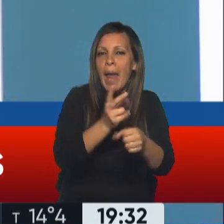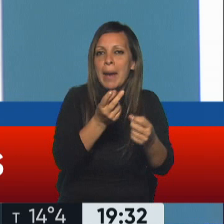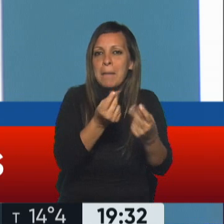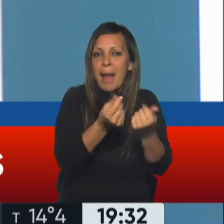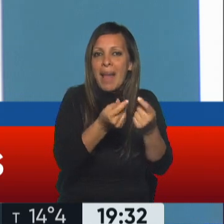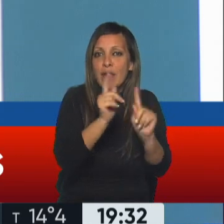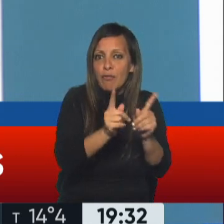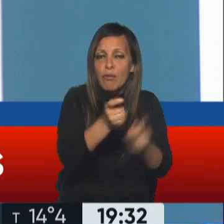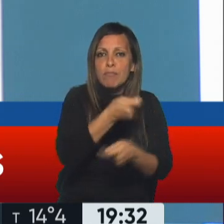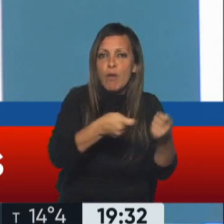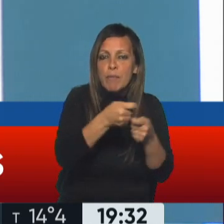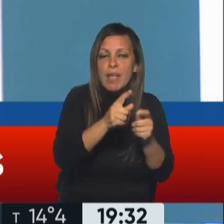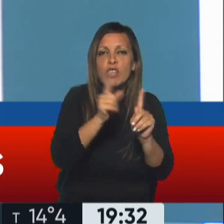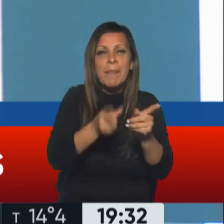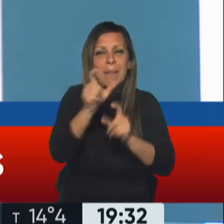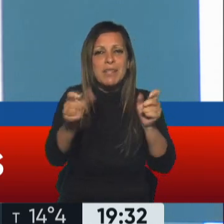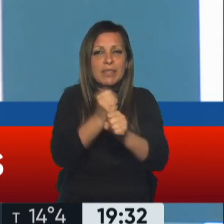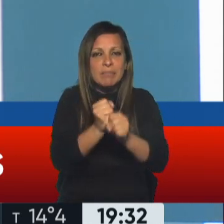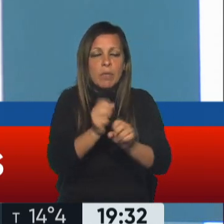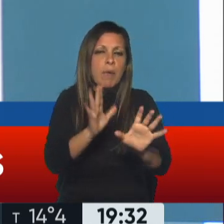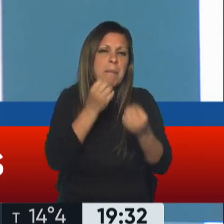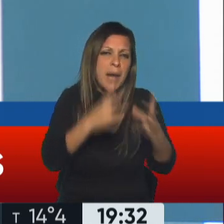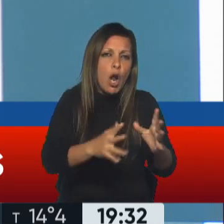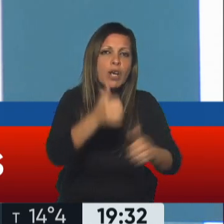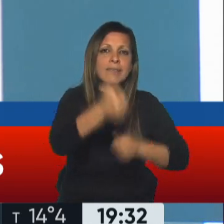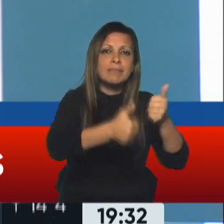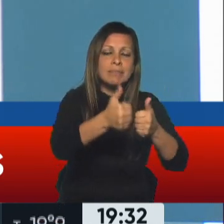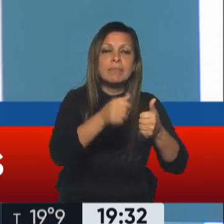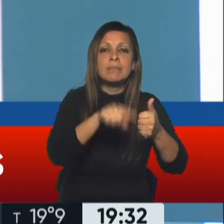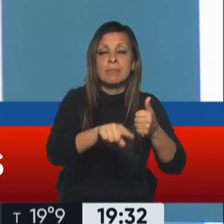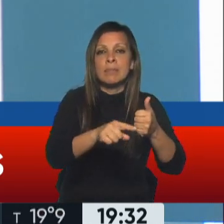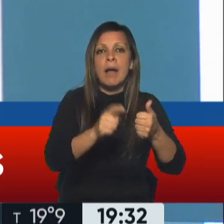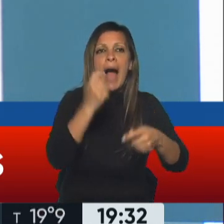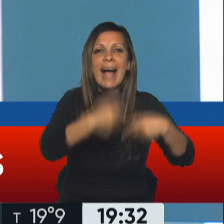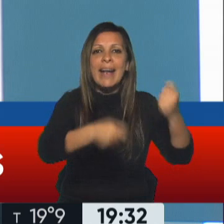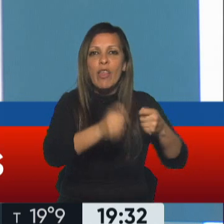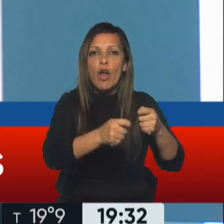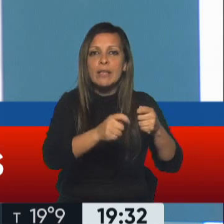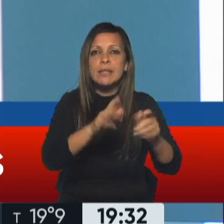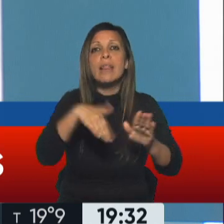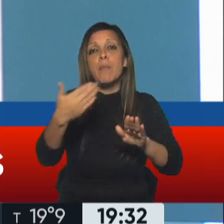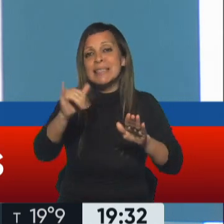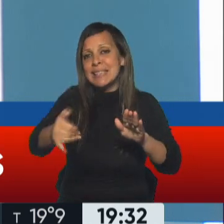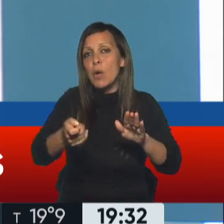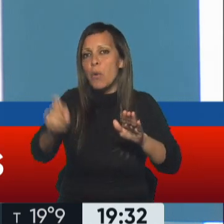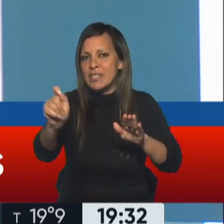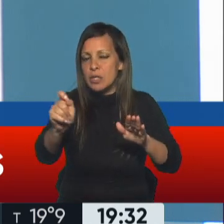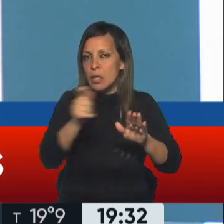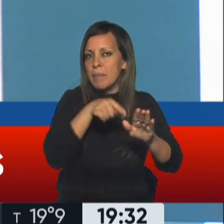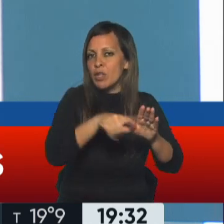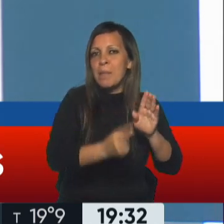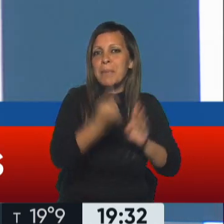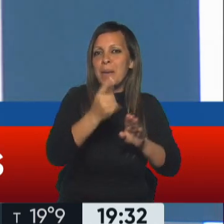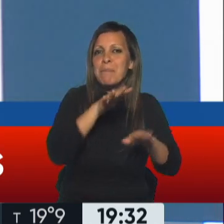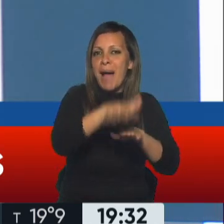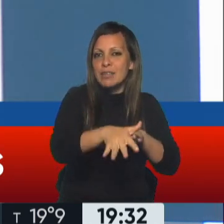seguir produciendo, entra en un concurso preventivo de acreedores, que es la instancia judicial previa antes de declararse en quiebra. En este momento, Molino Cañuelas